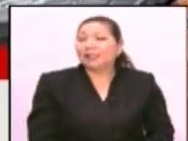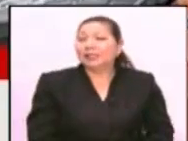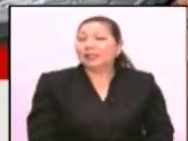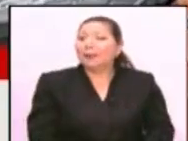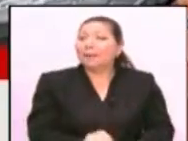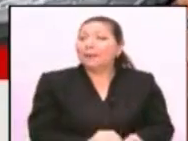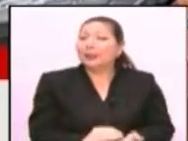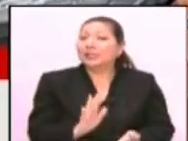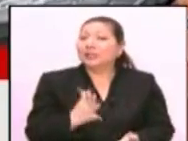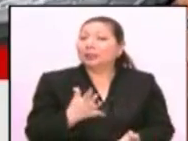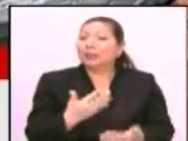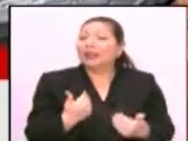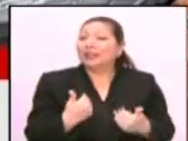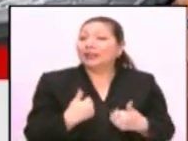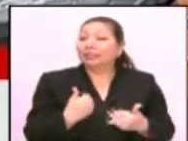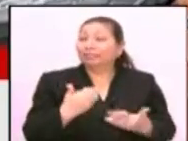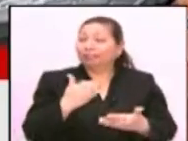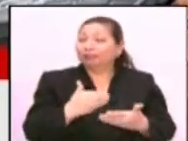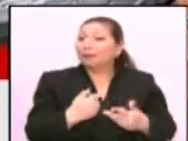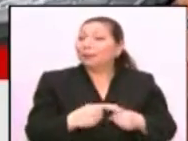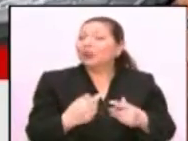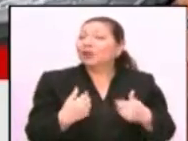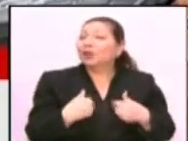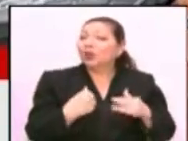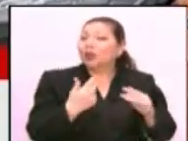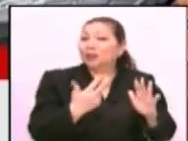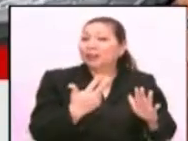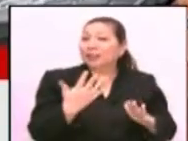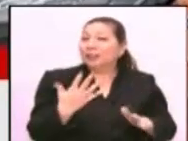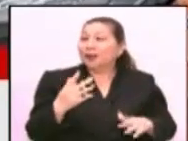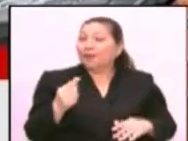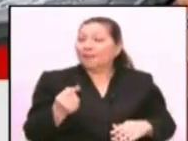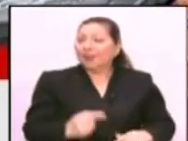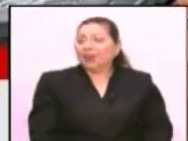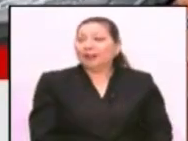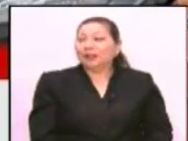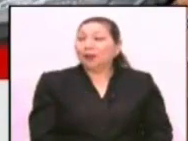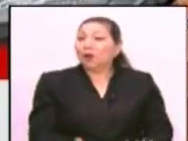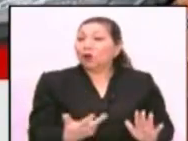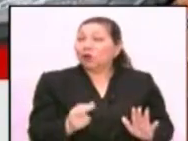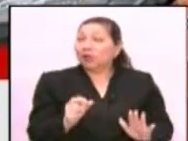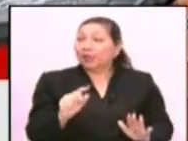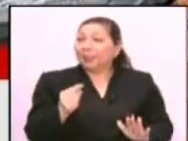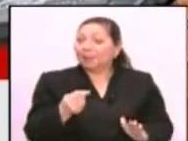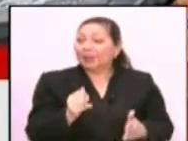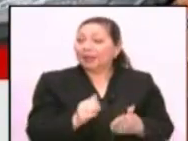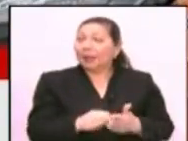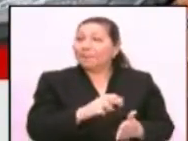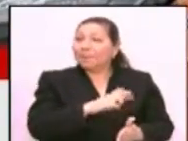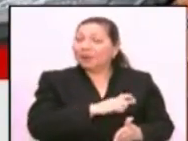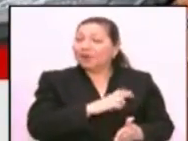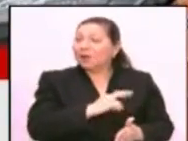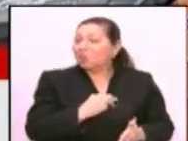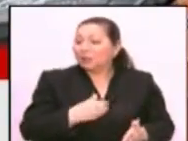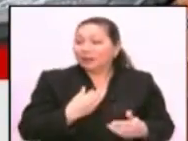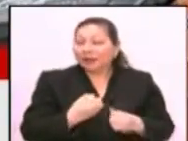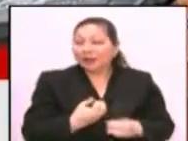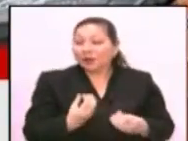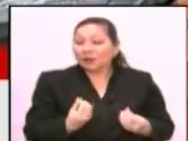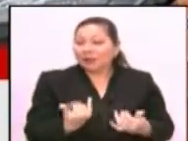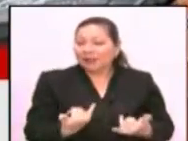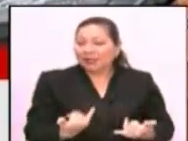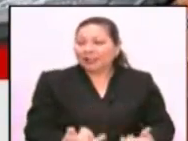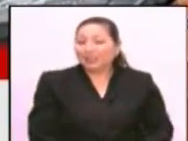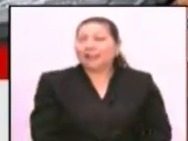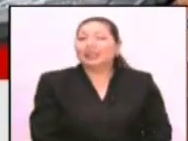más de 5.000 internos tienen esta categoría, pero tenemos 85.000, hay cerca de 80.000 internos que son primarios, que no podemos renunciar como Estado,